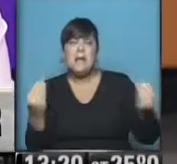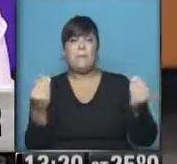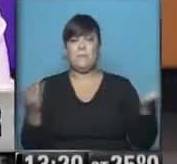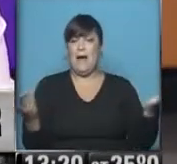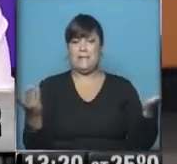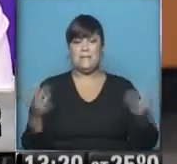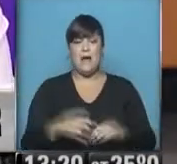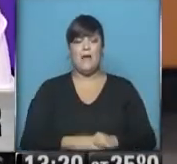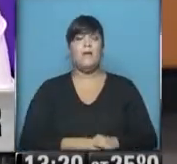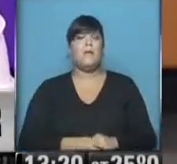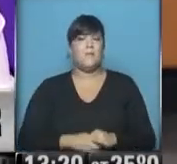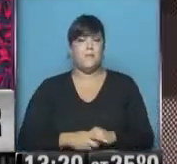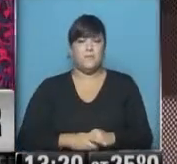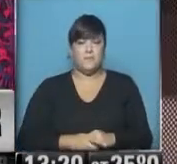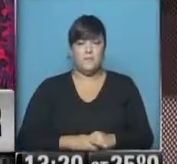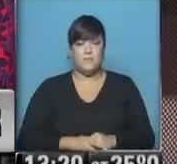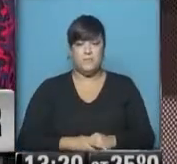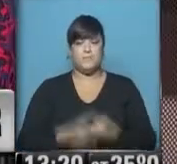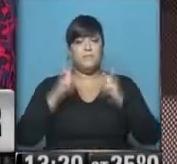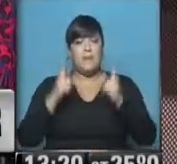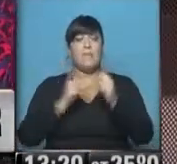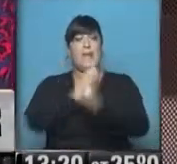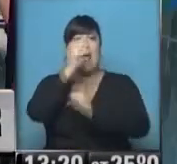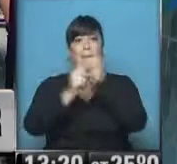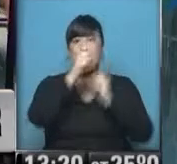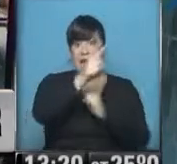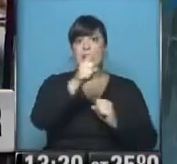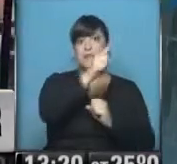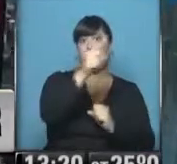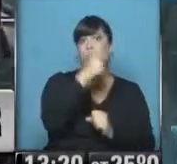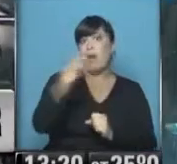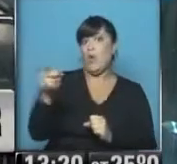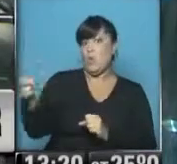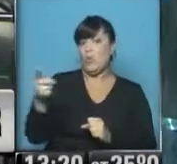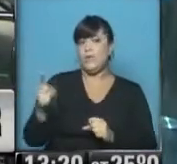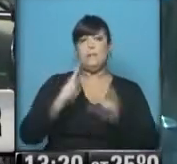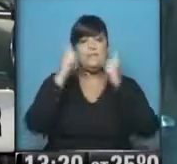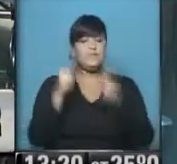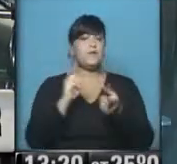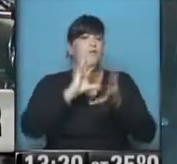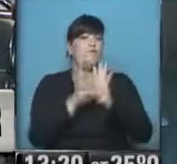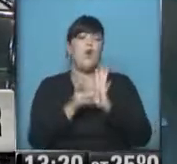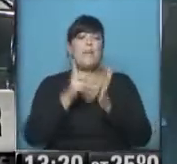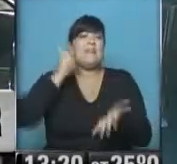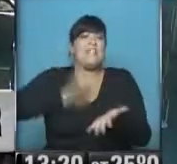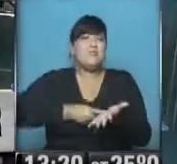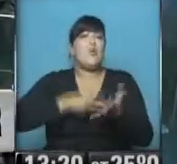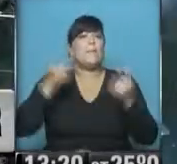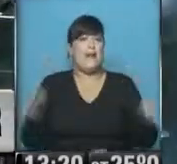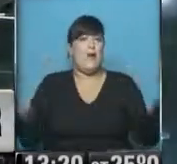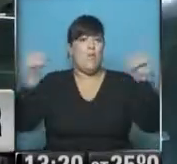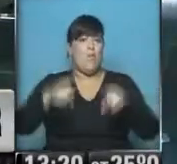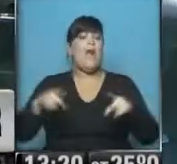provisión normal del mercado hacerle a las empresas las consultas pertinentes y eventualmente tomar las medidas para restablecer el abastecimiento